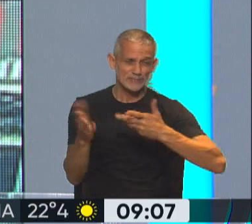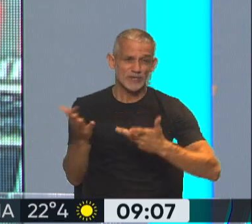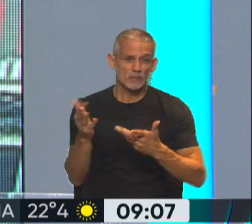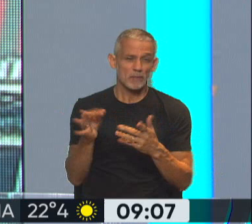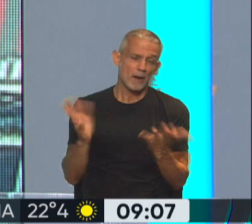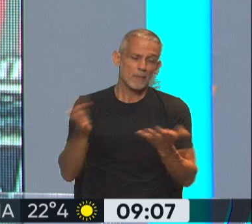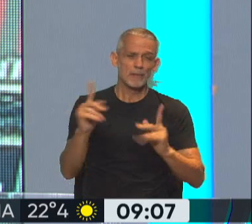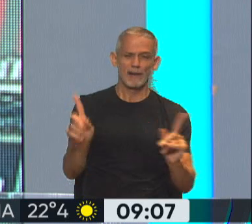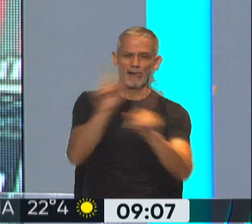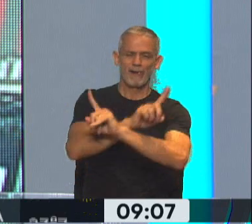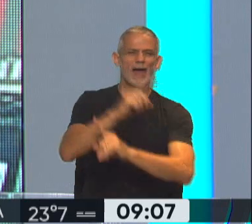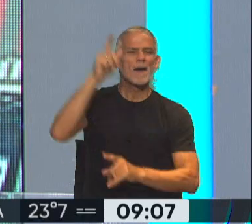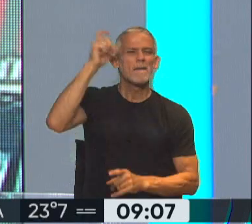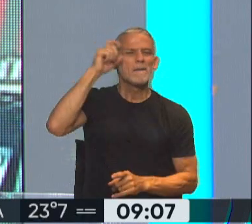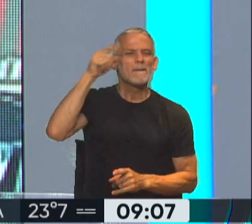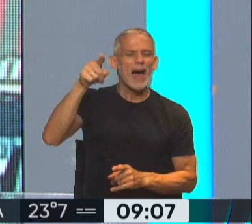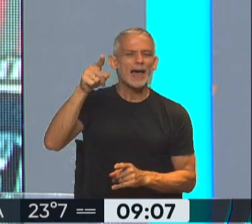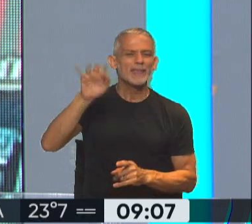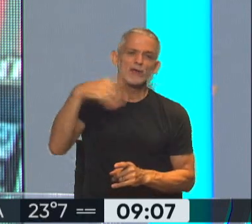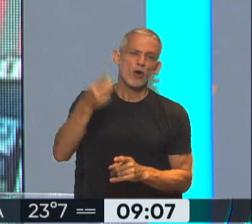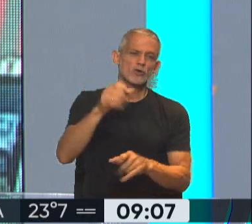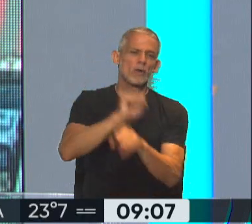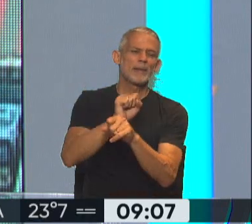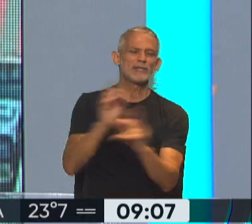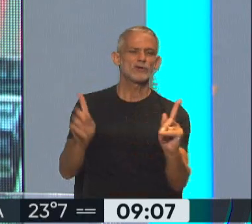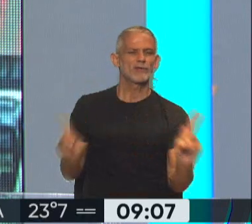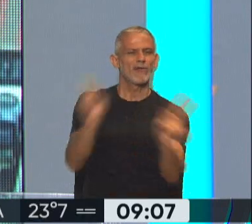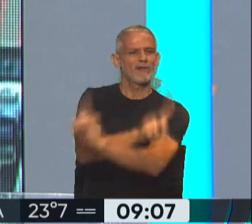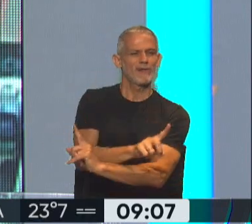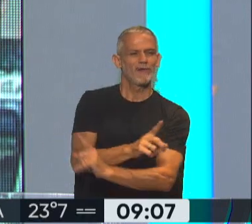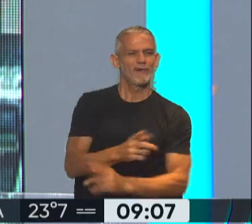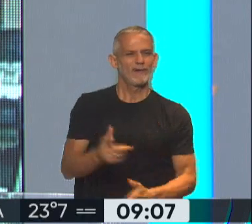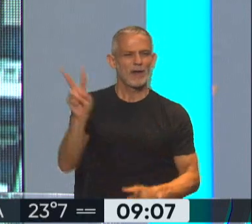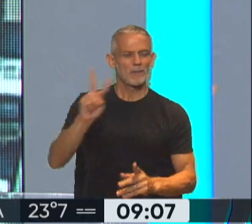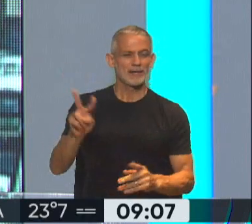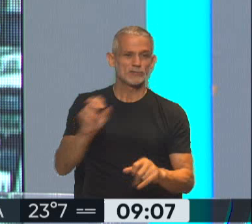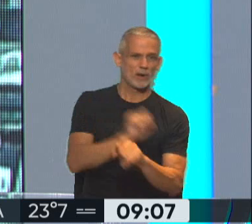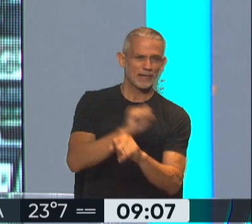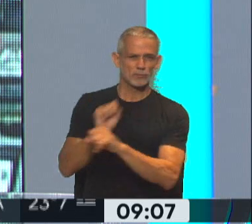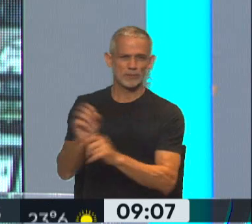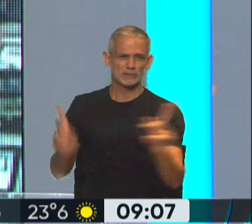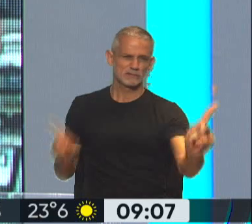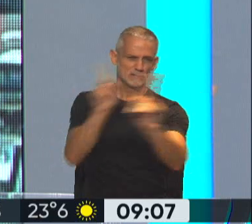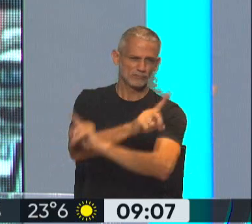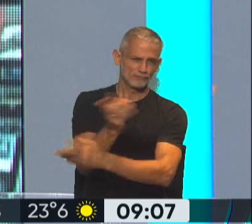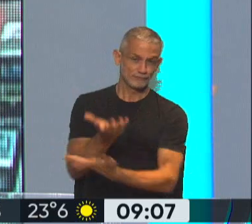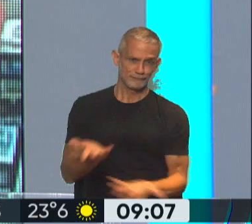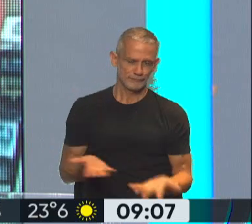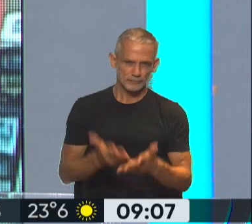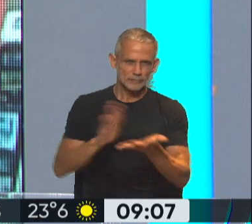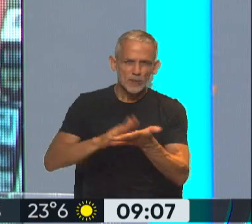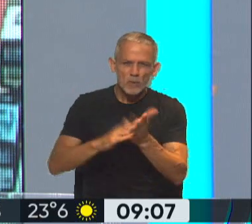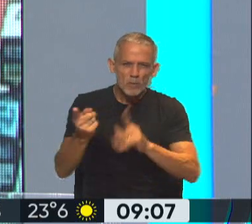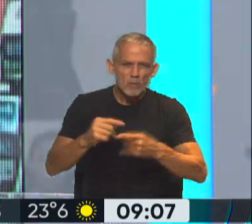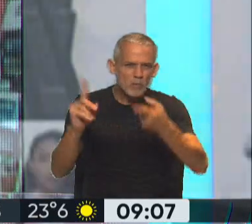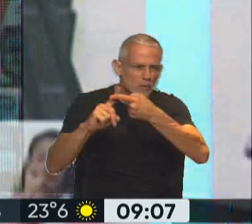intercambia Pues por Joe biden por otros prisioneros estadounidenses en Venezuela la verdad y bueno en esa causa No se pudo demostrar el